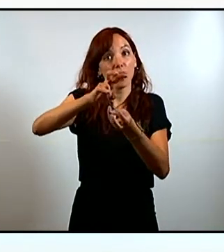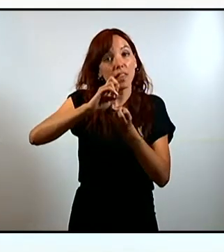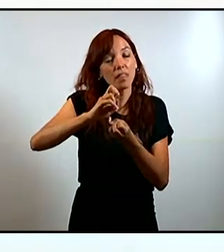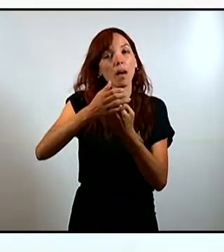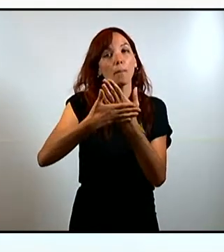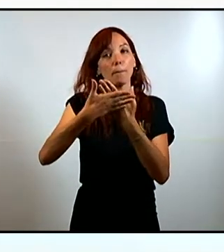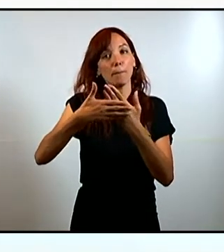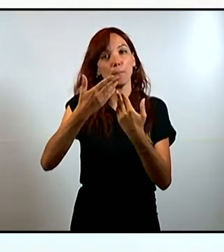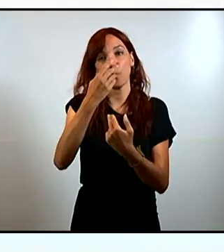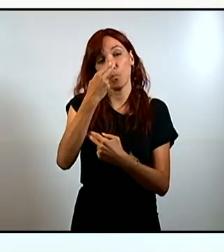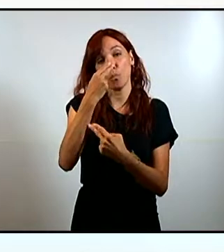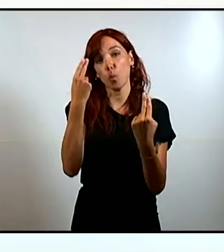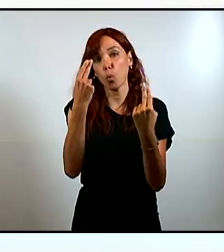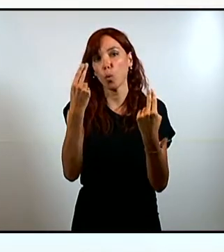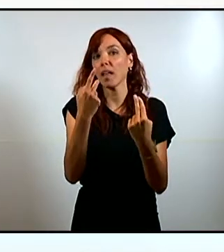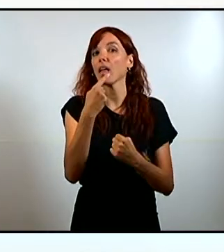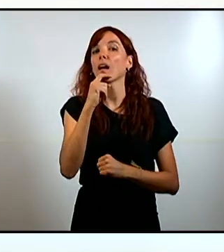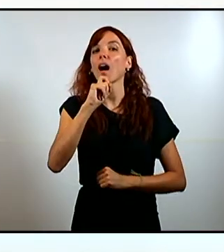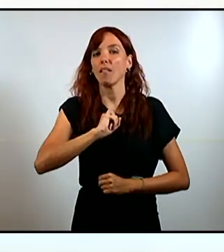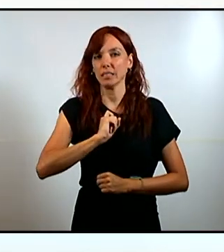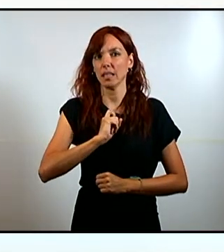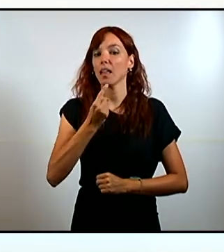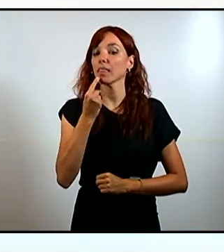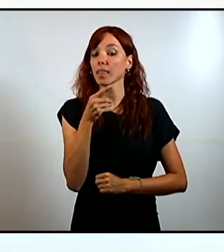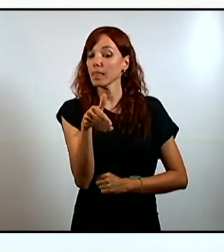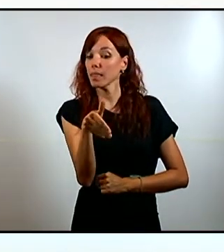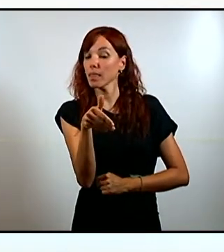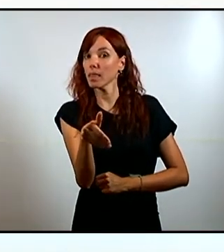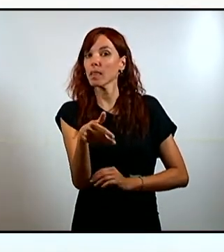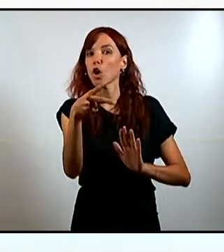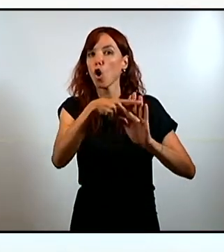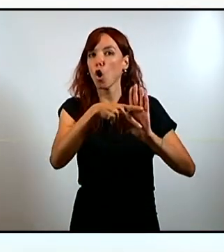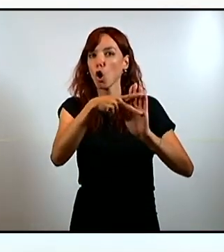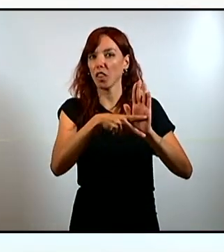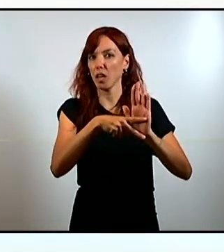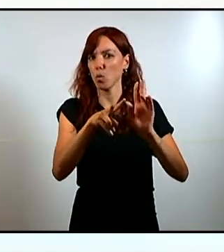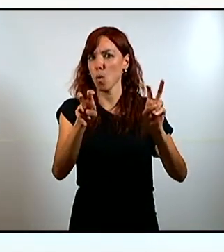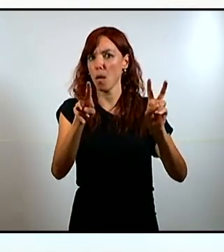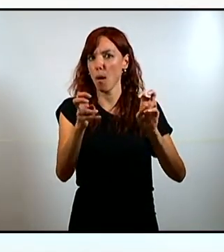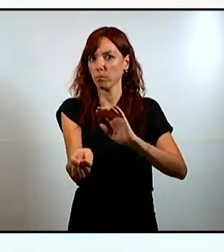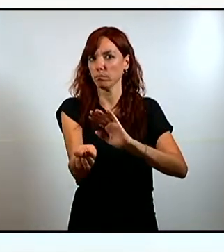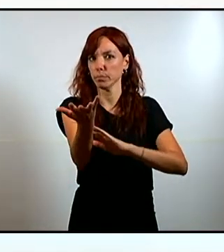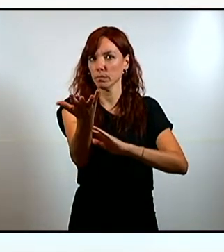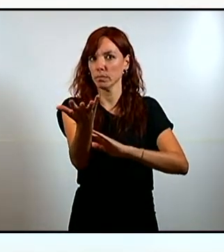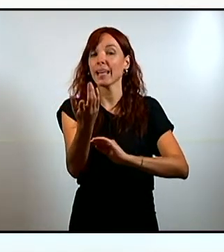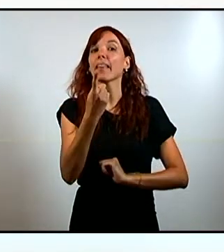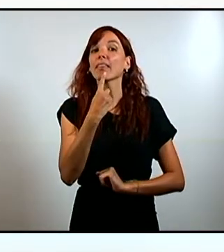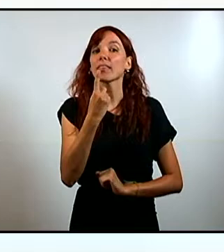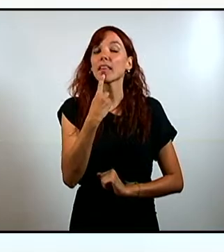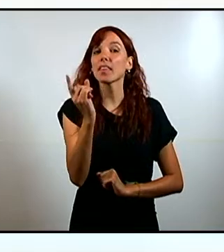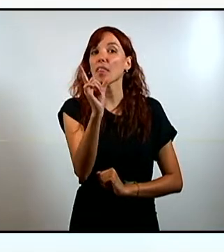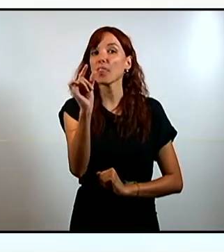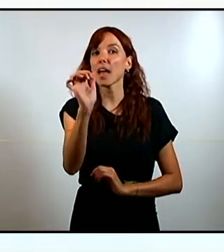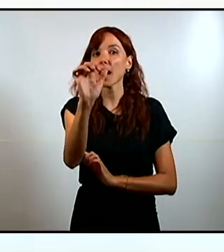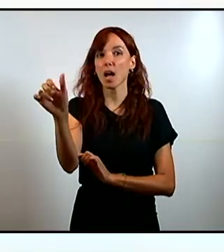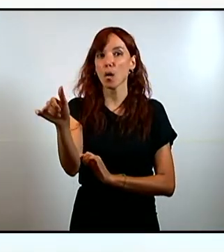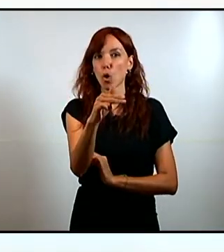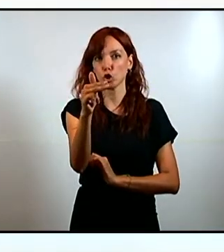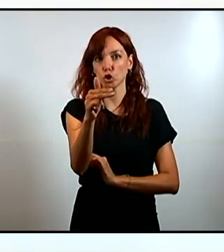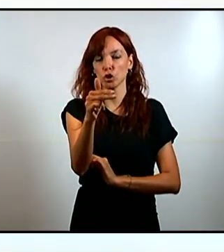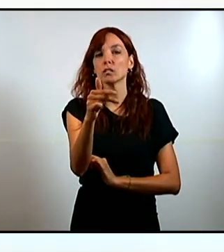inminente aprobación de una orden que permitirá elevar a 100.000 euros el límite exento de la obligación de